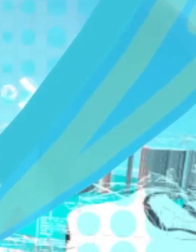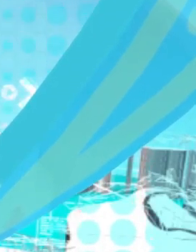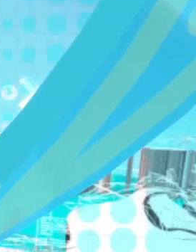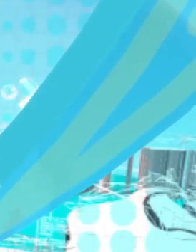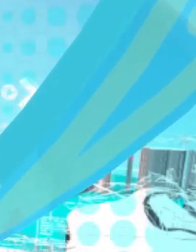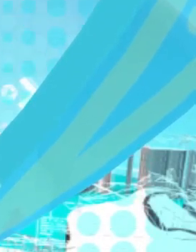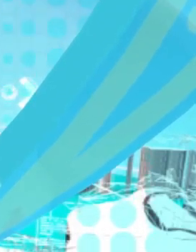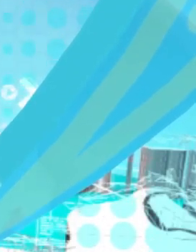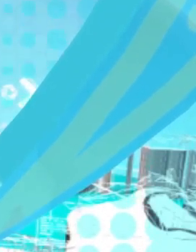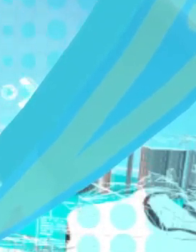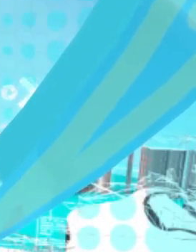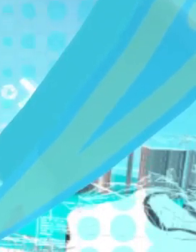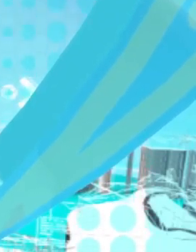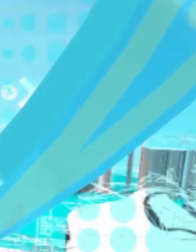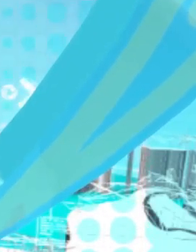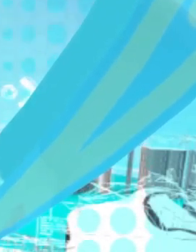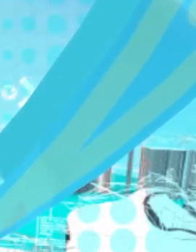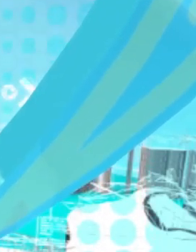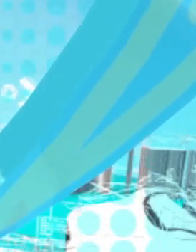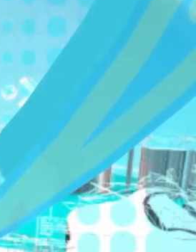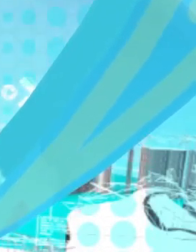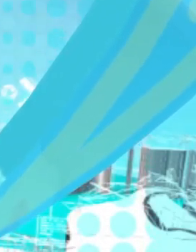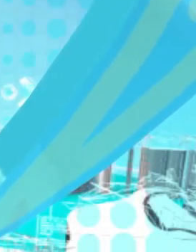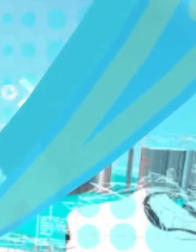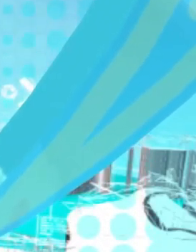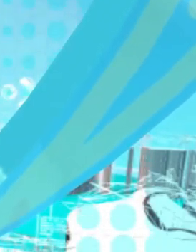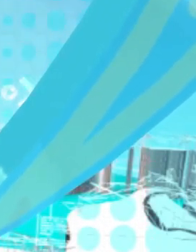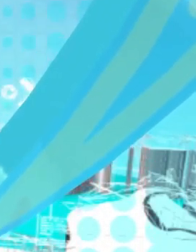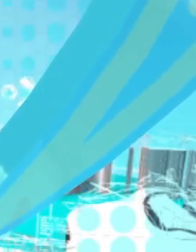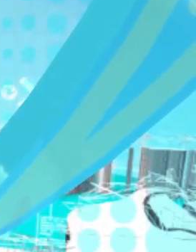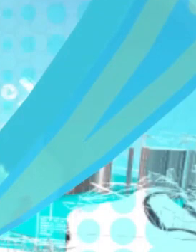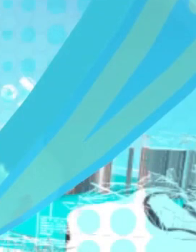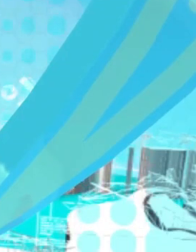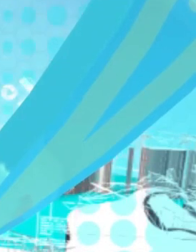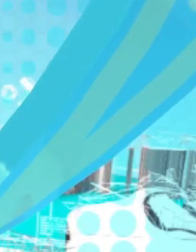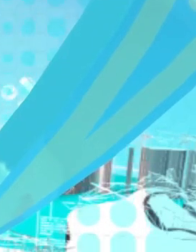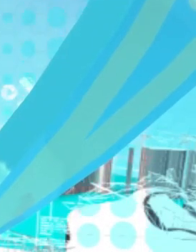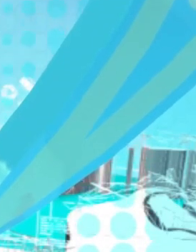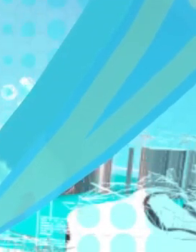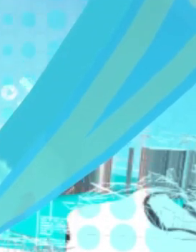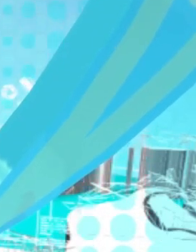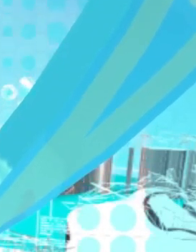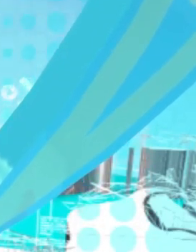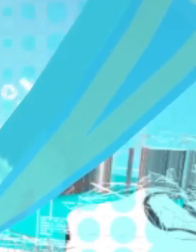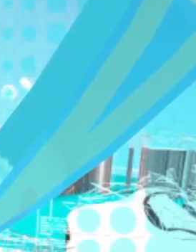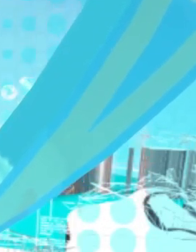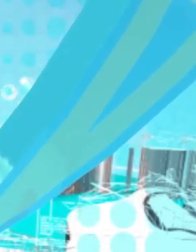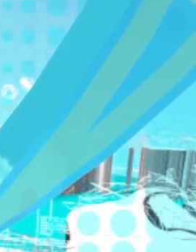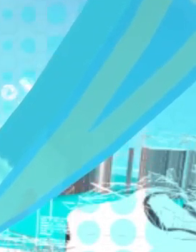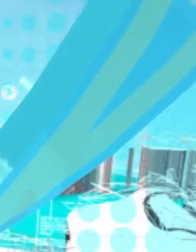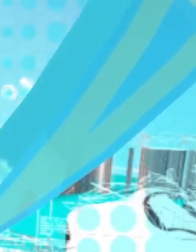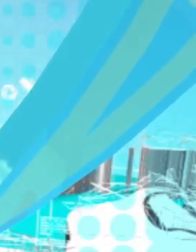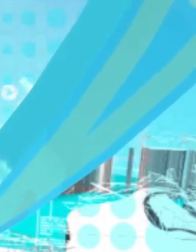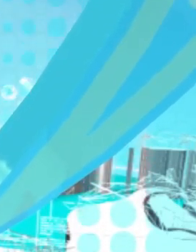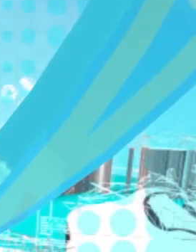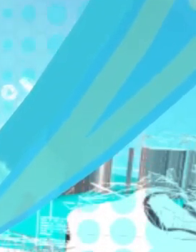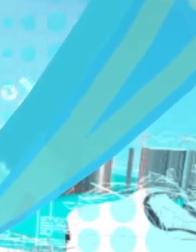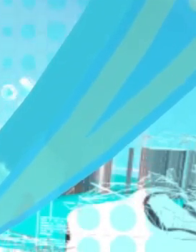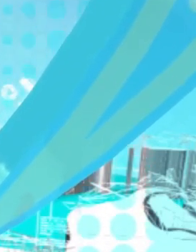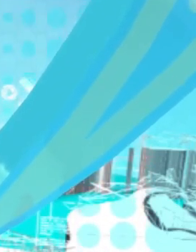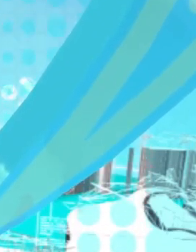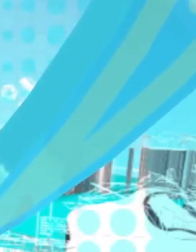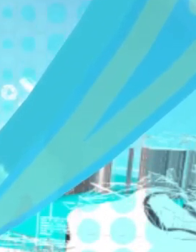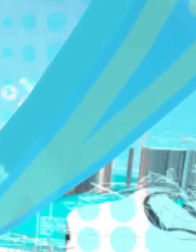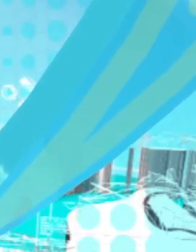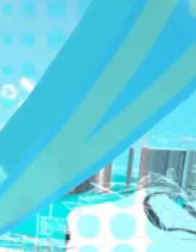centavos. El precio del dólar en la venta, la referencia es de 586 colones con